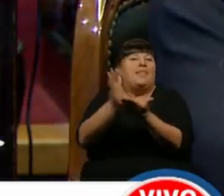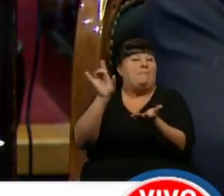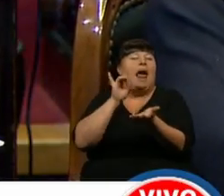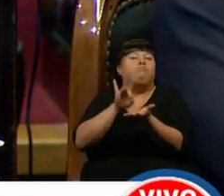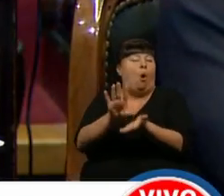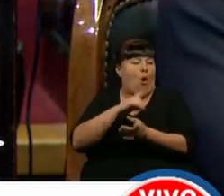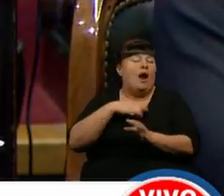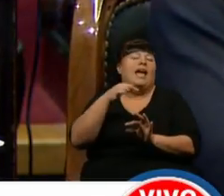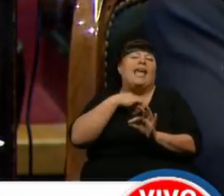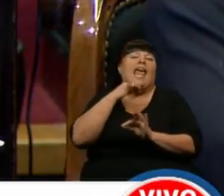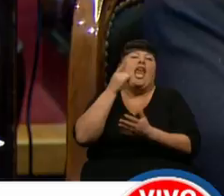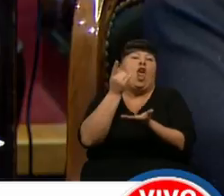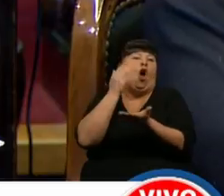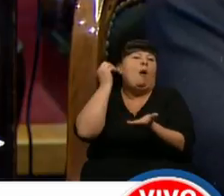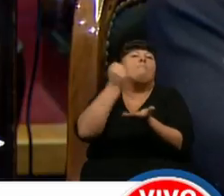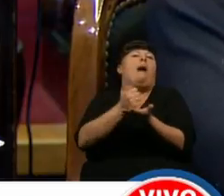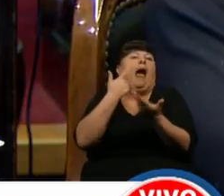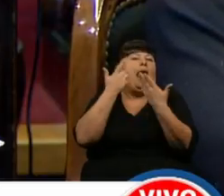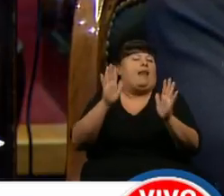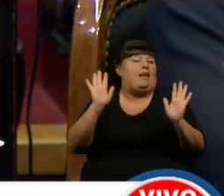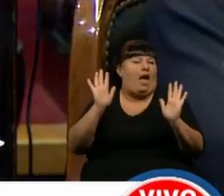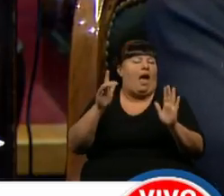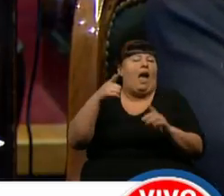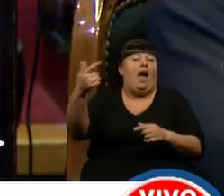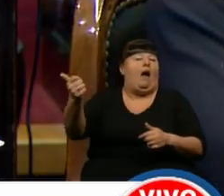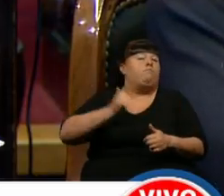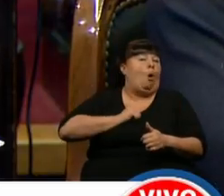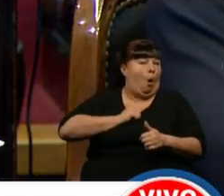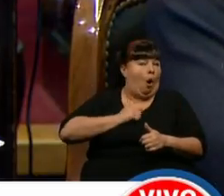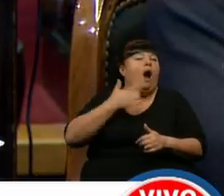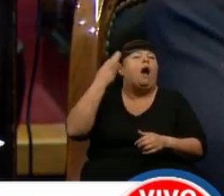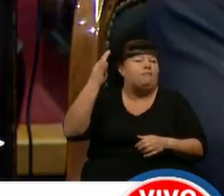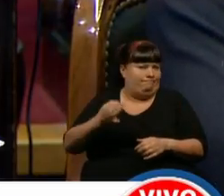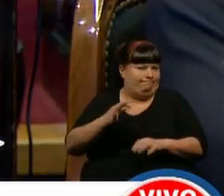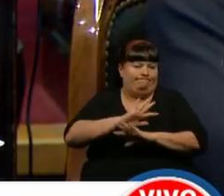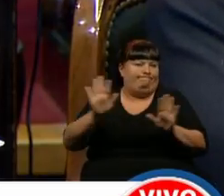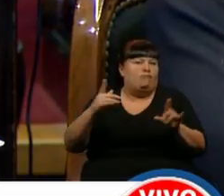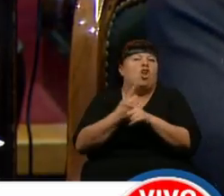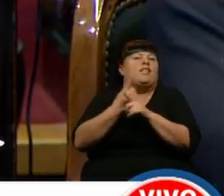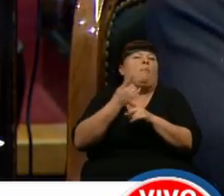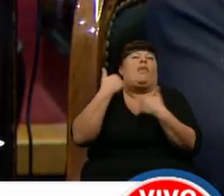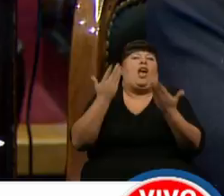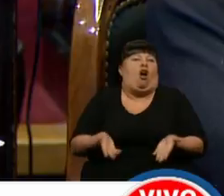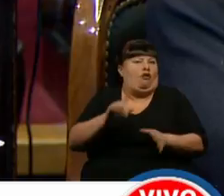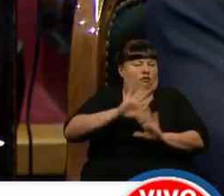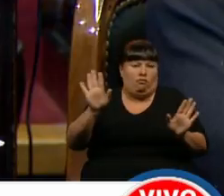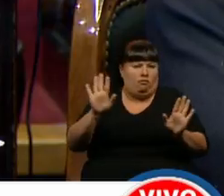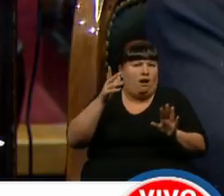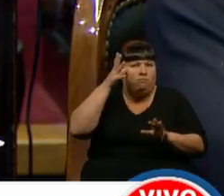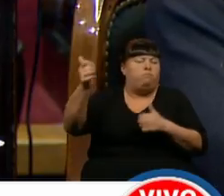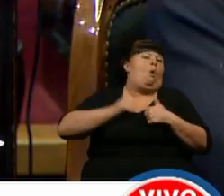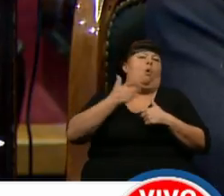por lo menos quiero dejar el precedente de que la agresión física es un límite que no debe superar que no se debe de